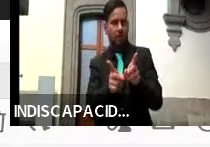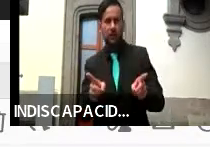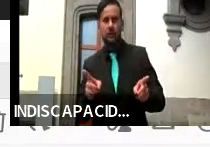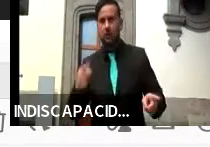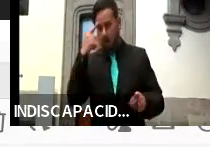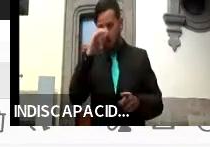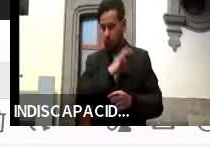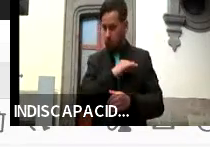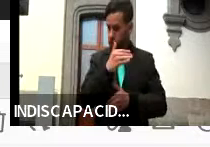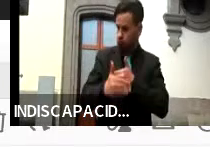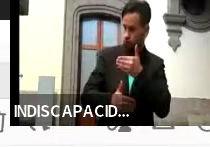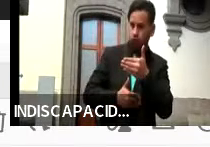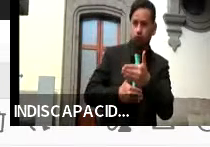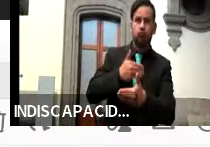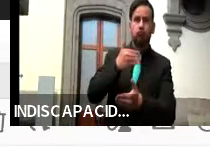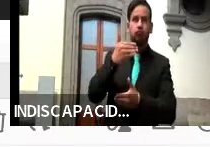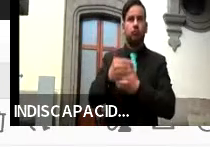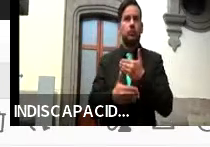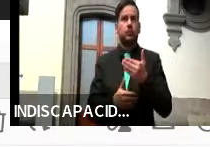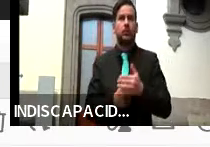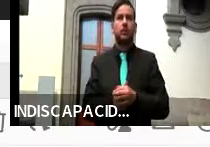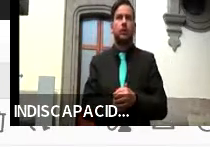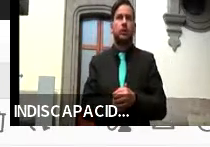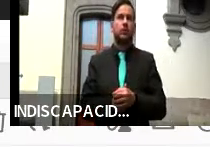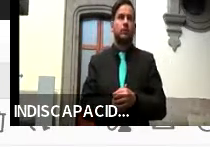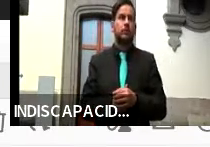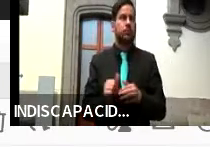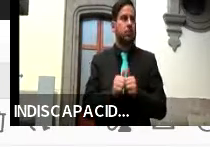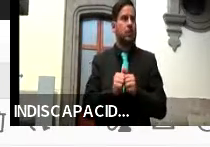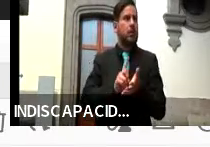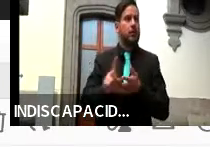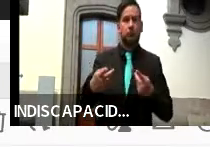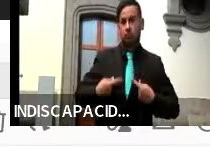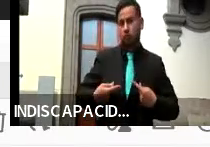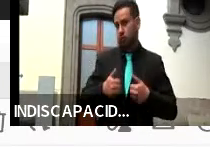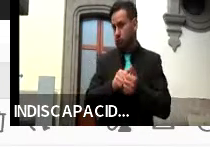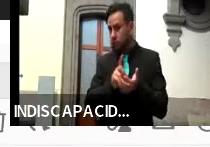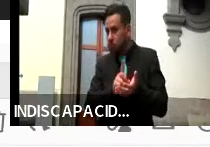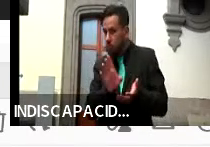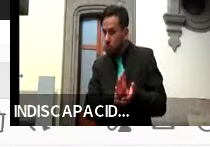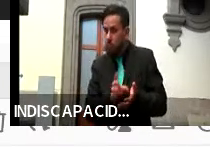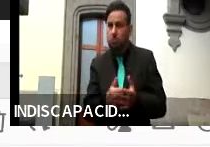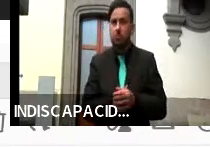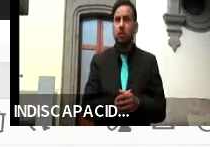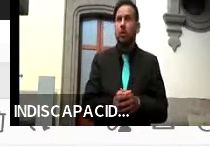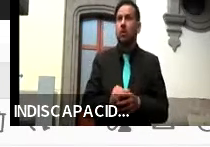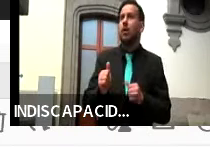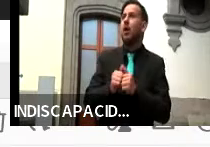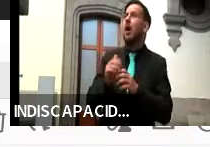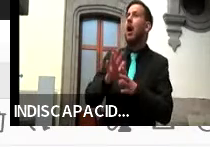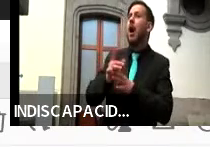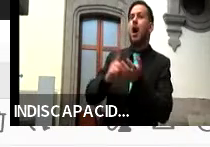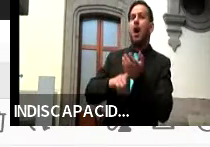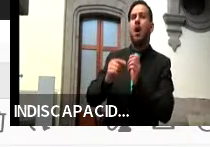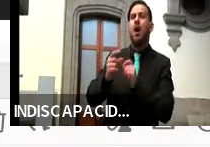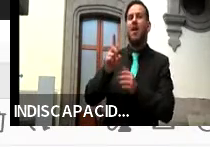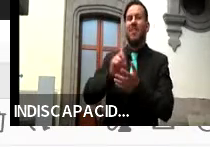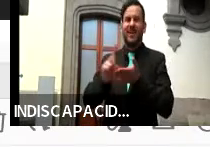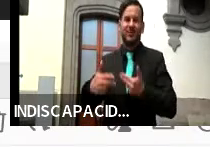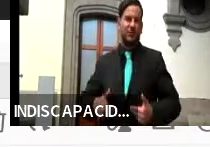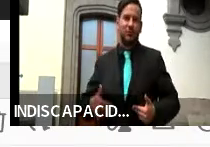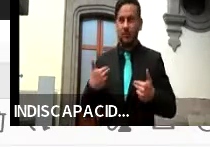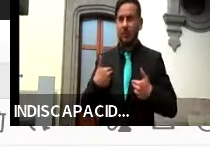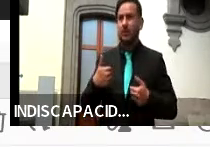en el cumplimiento, en la garantía de los derechos de las personas con discapacidad. La Institución Nacional de Derechos Humanos es un actor